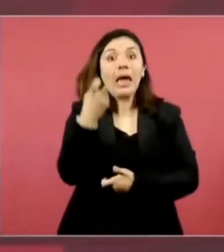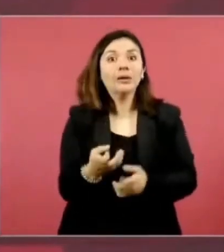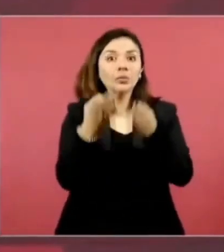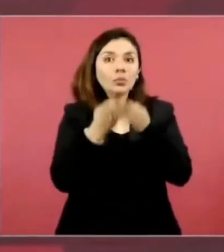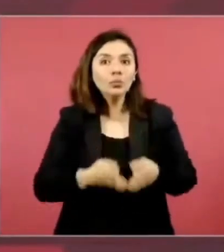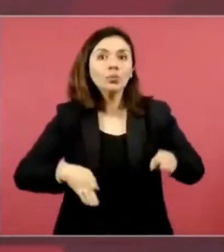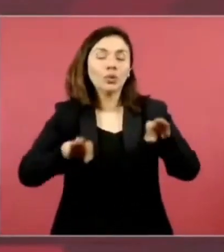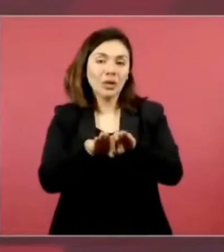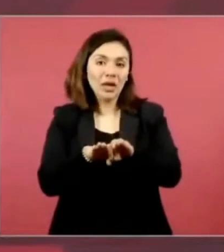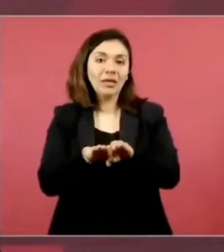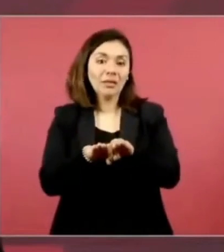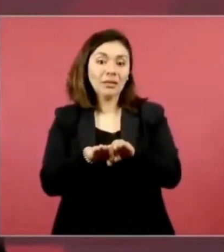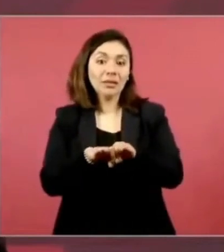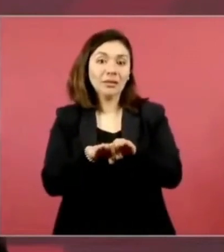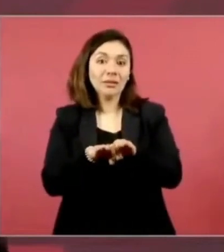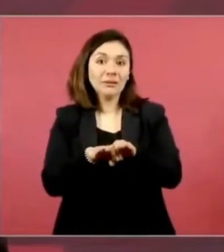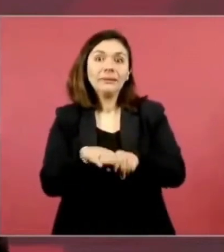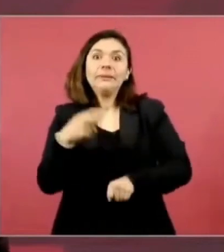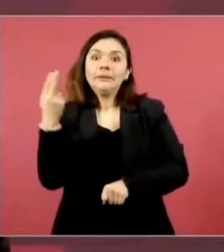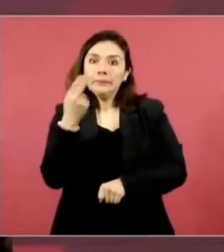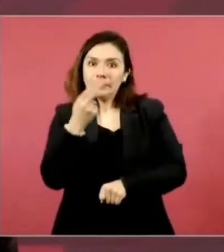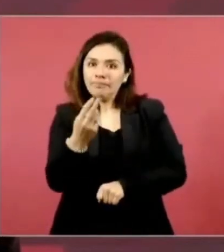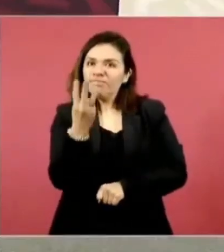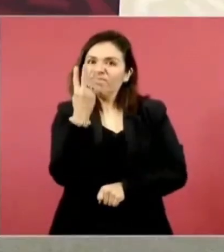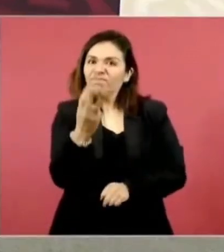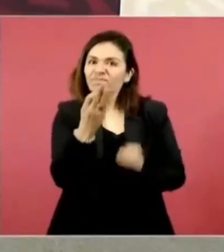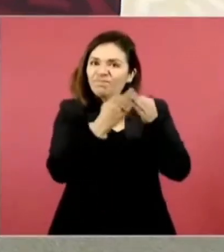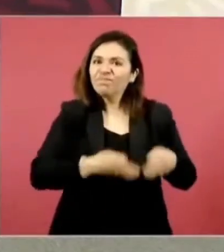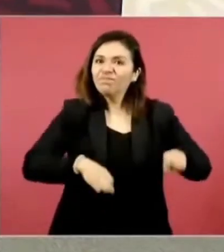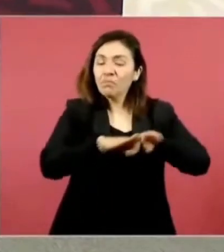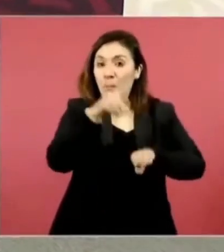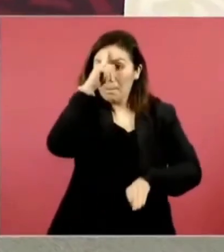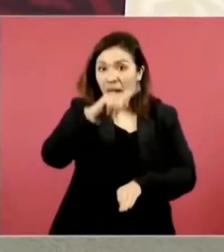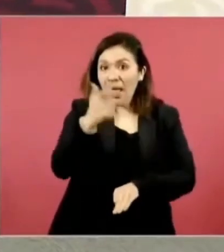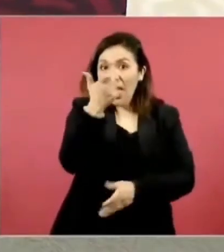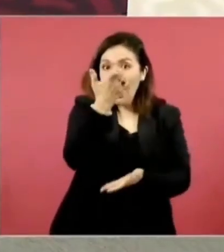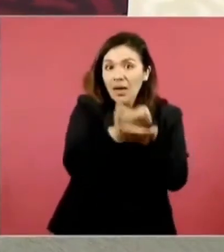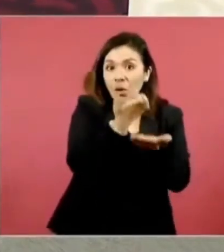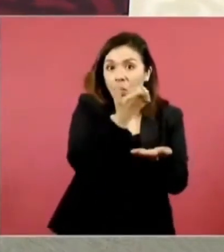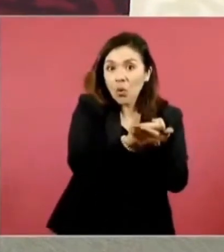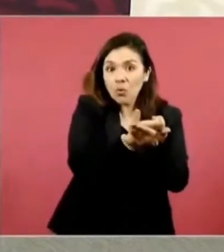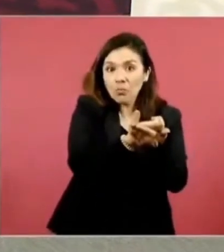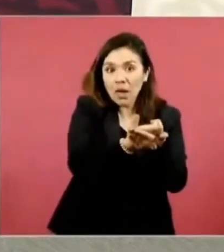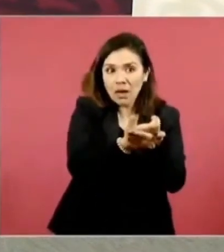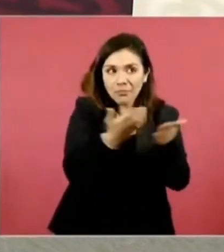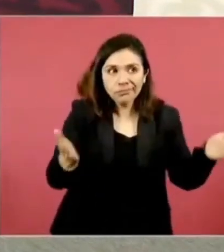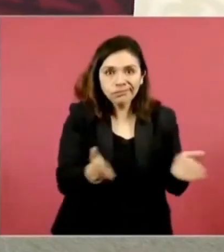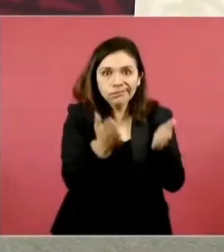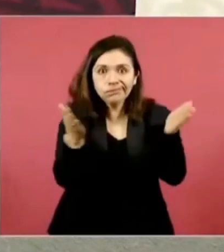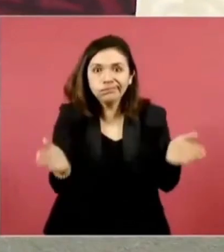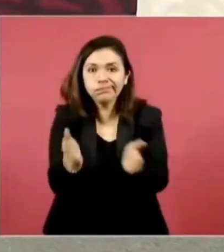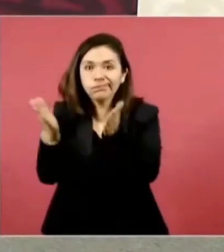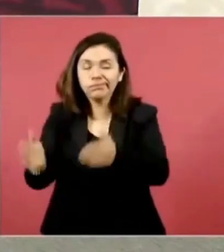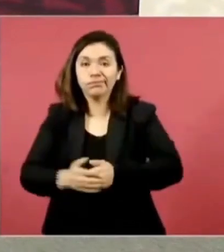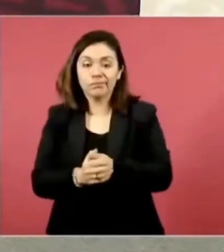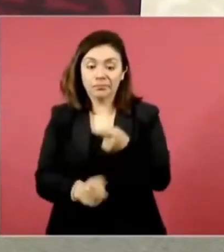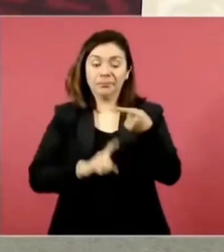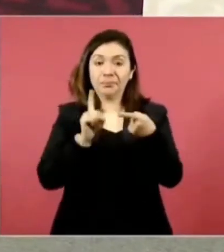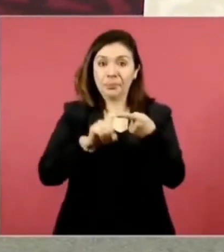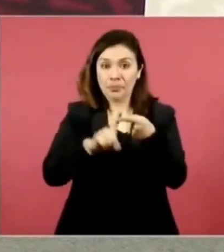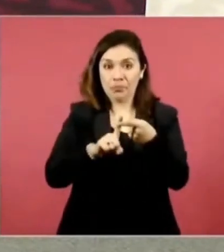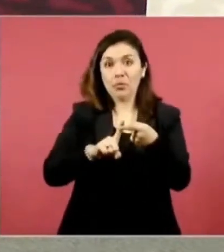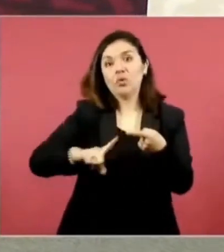que echar a andar los tres motores de la economía al mismo tiempo. El sector público,